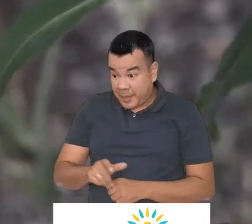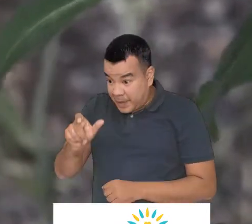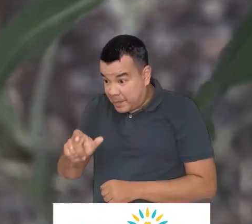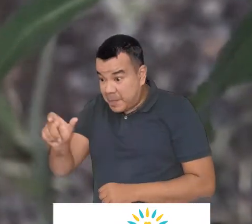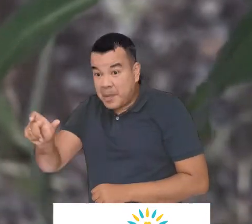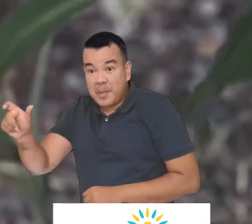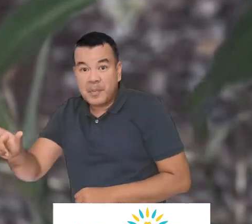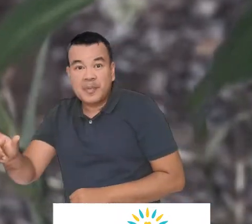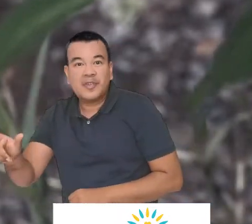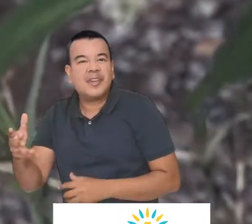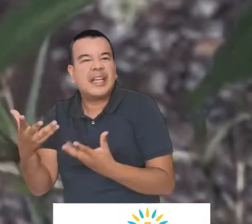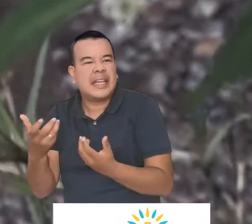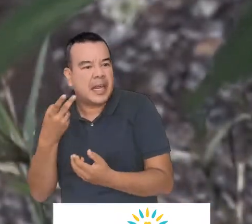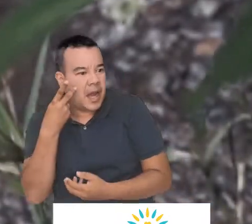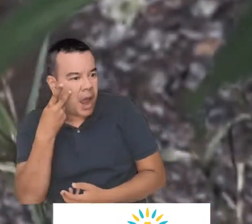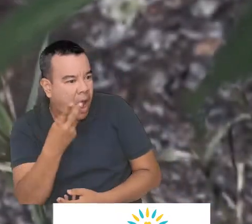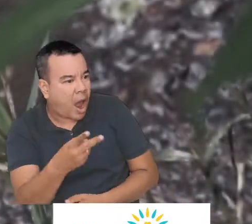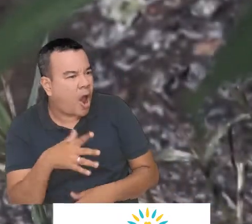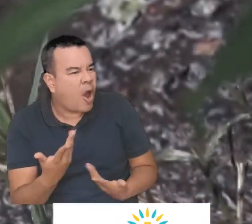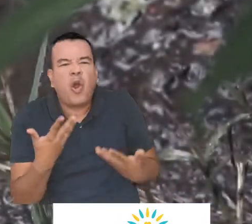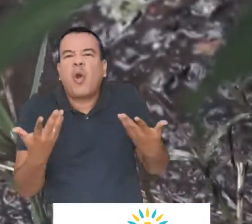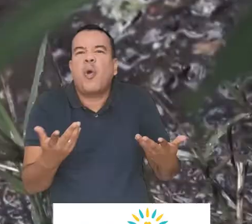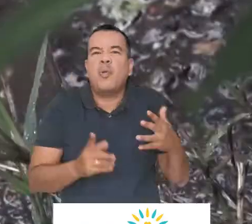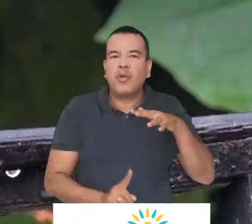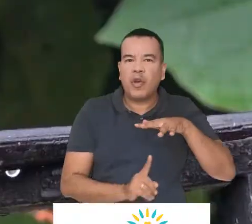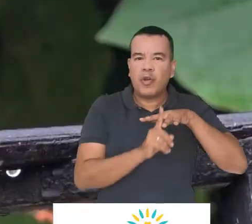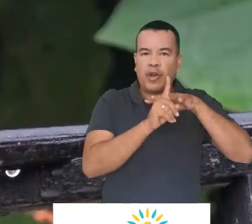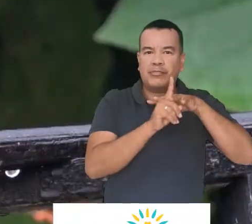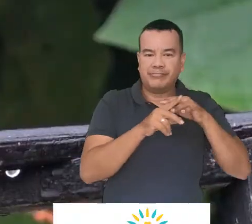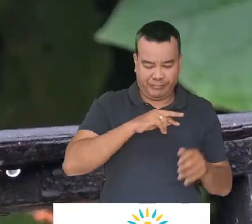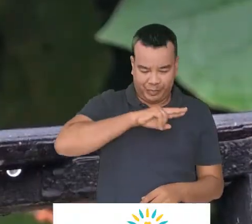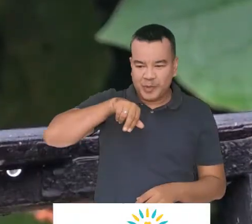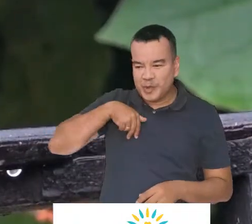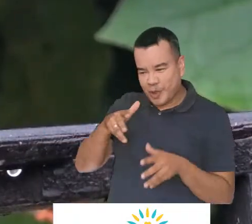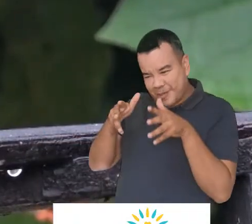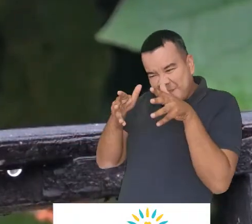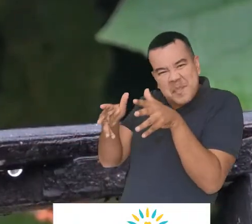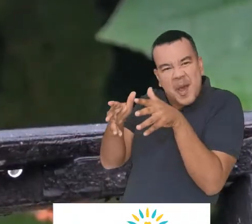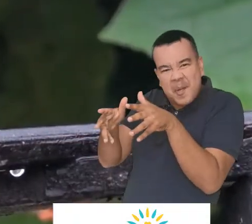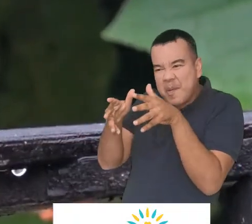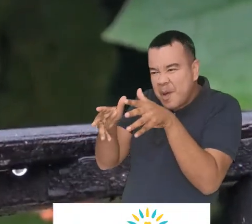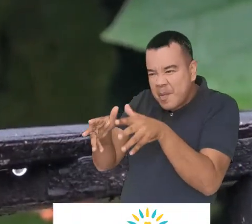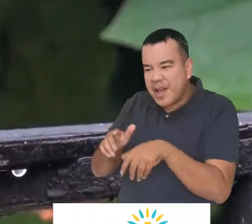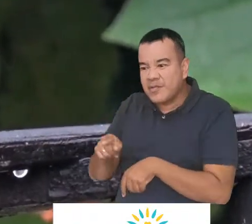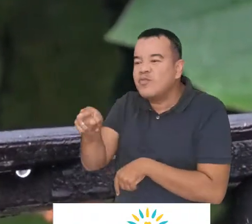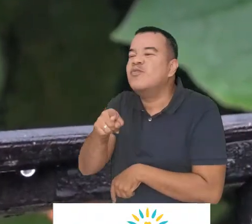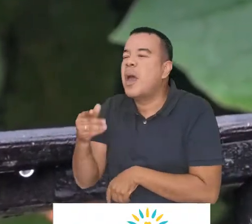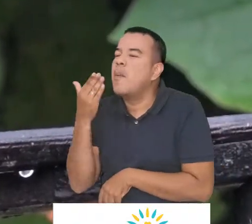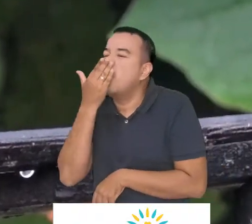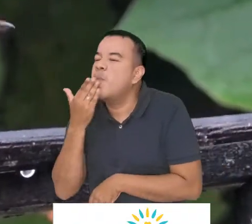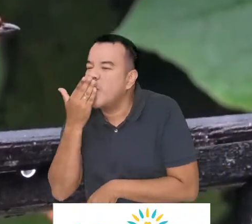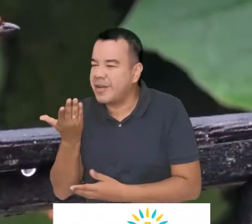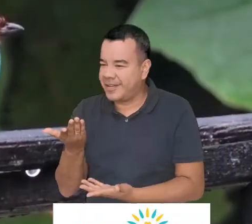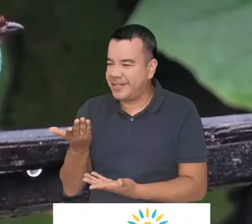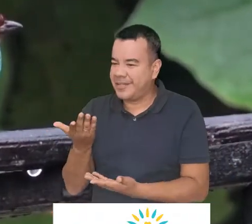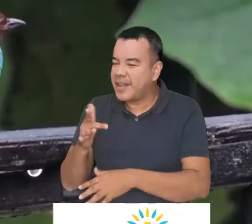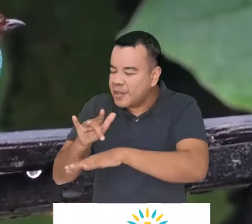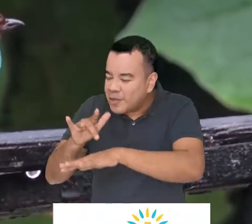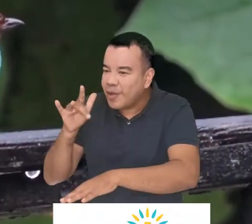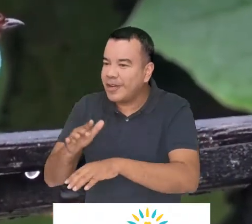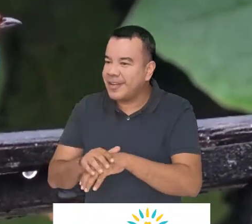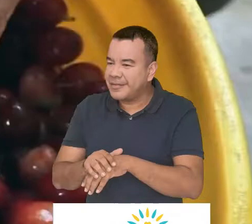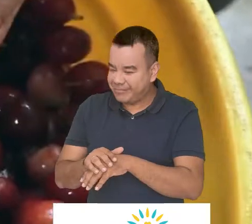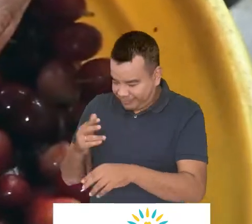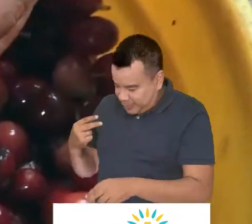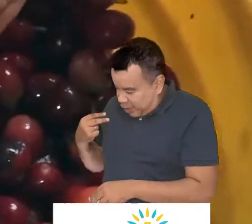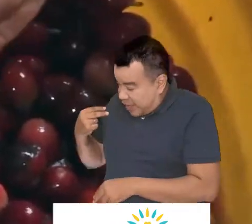origen de las cosas, y nosotros estamos dispuestos a enseñarle el origen de las cosas, a que prueben, a que toquen, a que oigan,